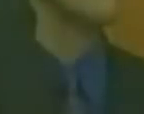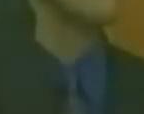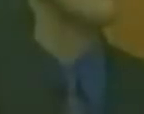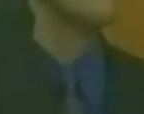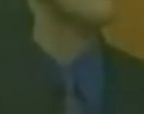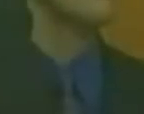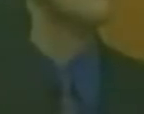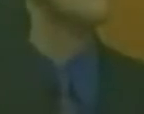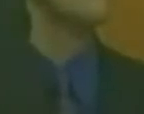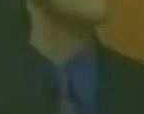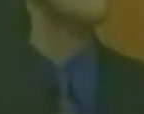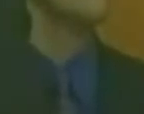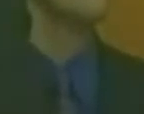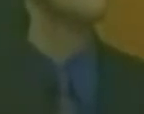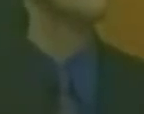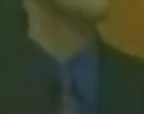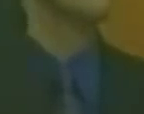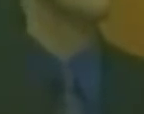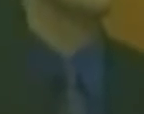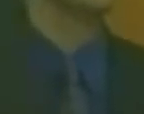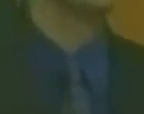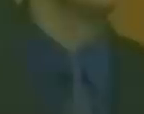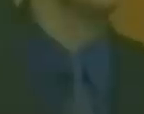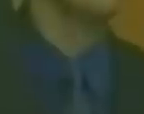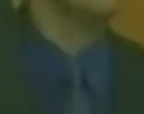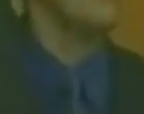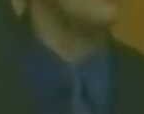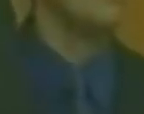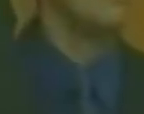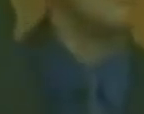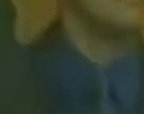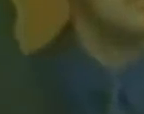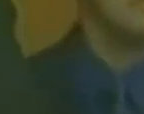Artículo segundo, se reestablece el nombre